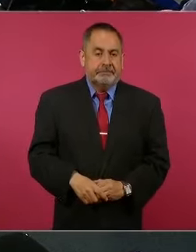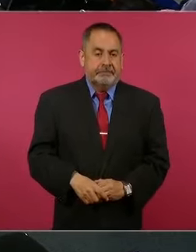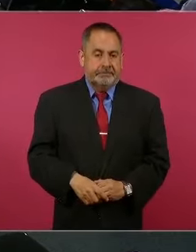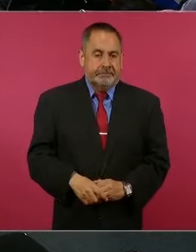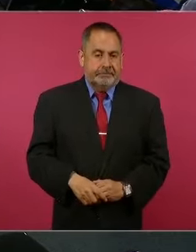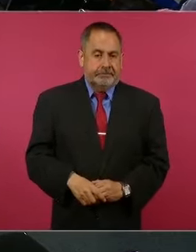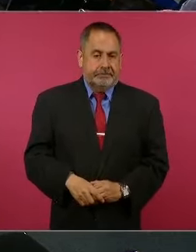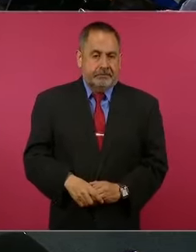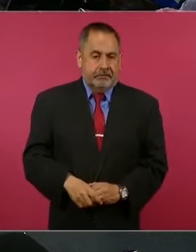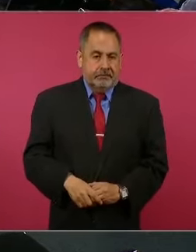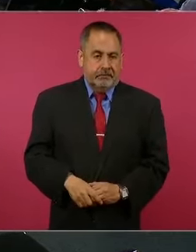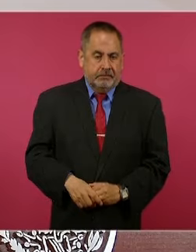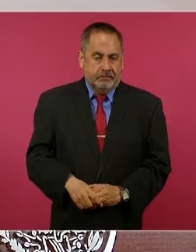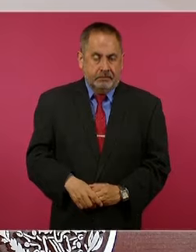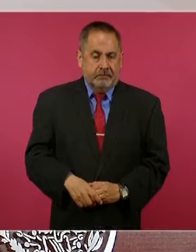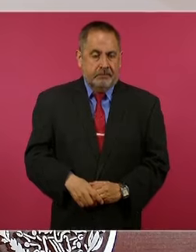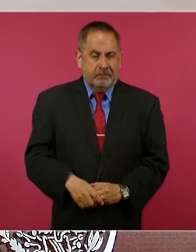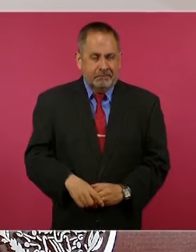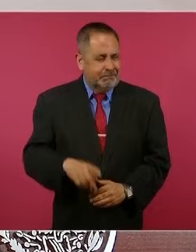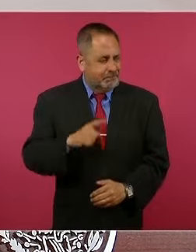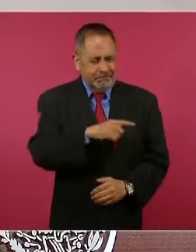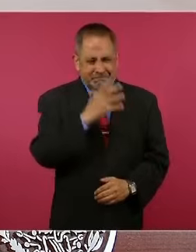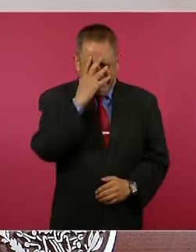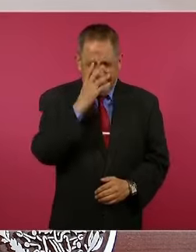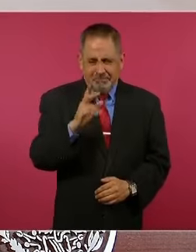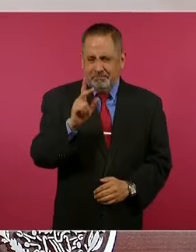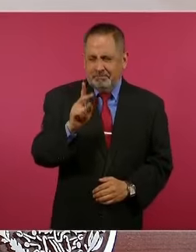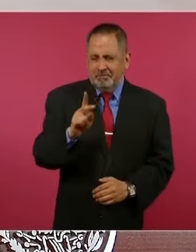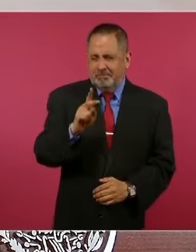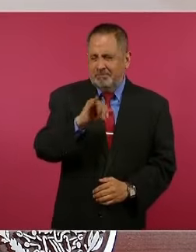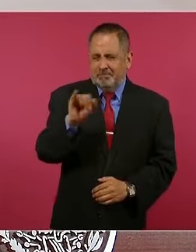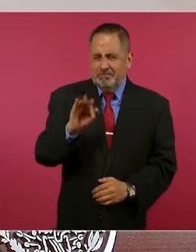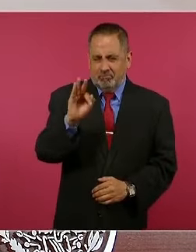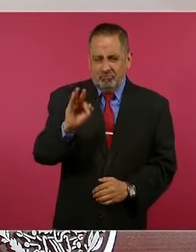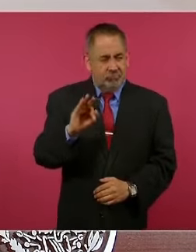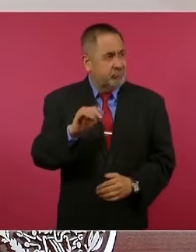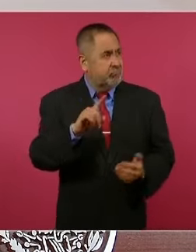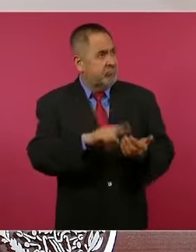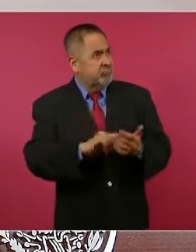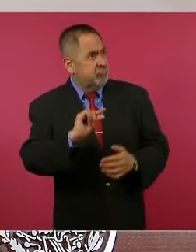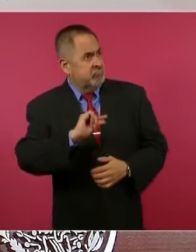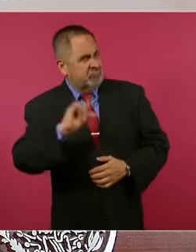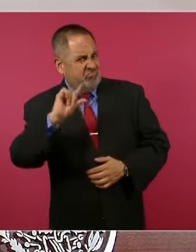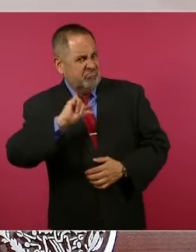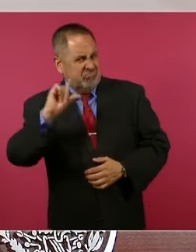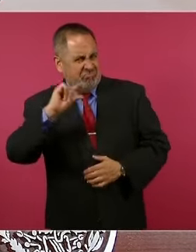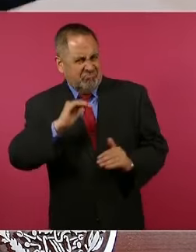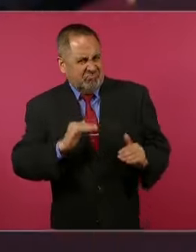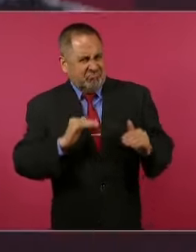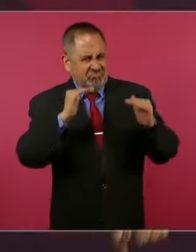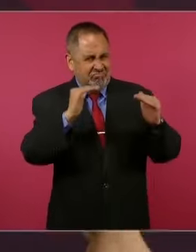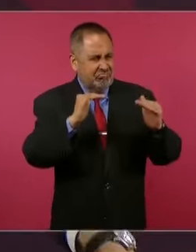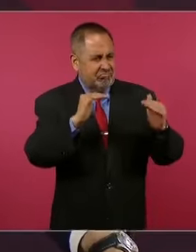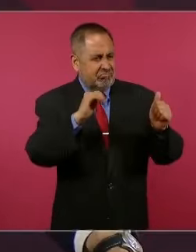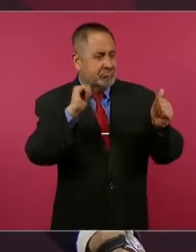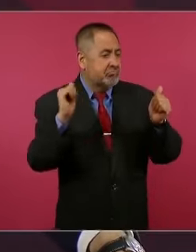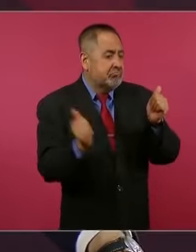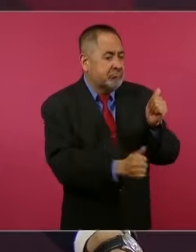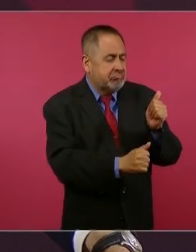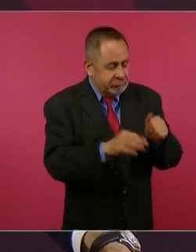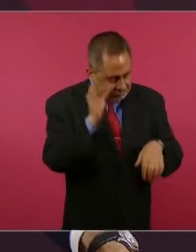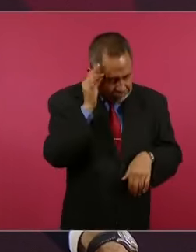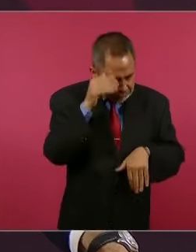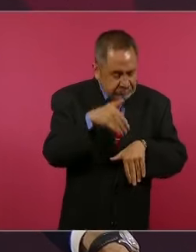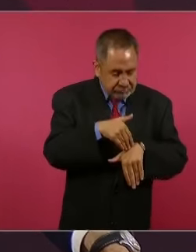vergonzoso que en el poder judicial gente del más alto nivel esté al